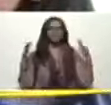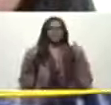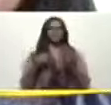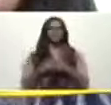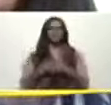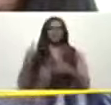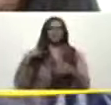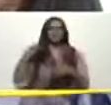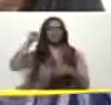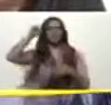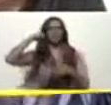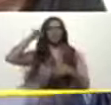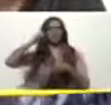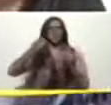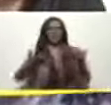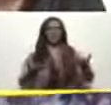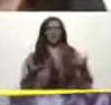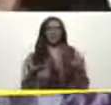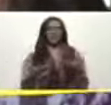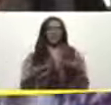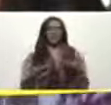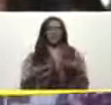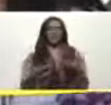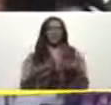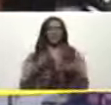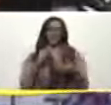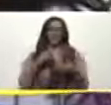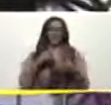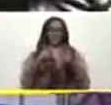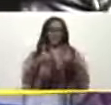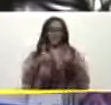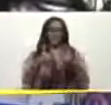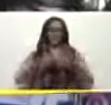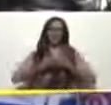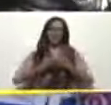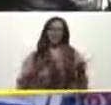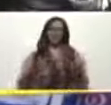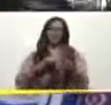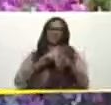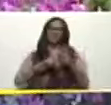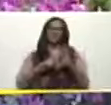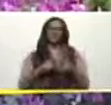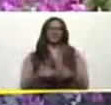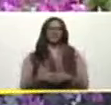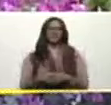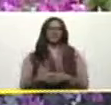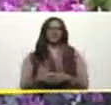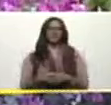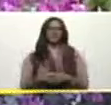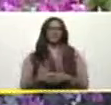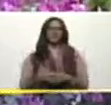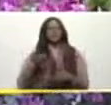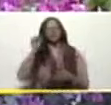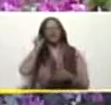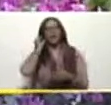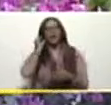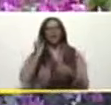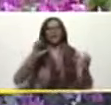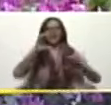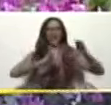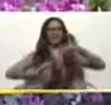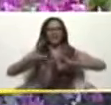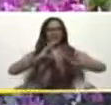Tenemos un video que trajimos. Me dicen que está bueno, vamos a regalárselo. Entonces, mujeres en las